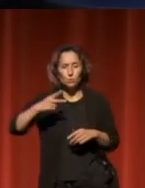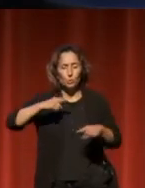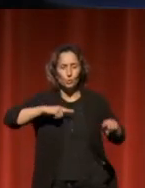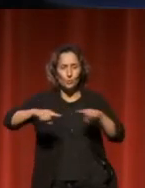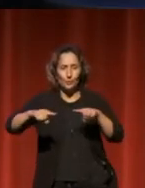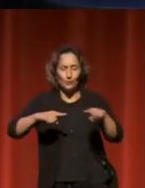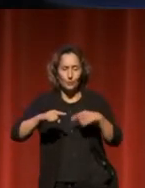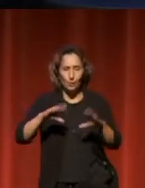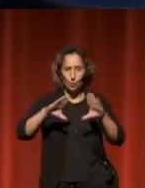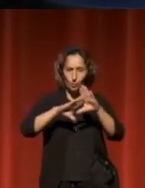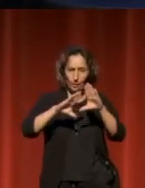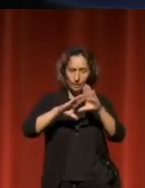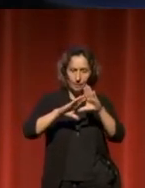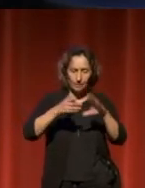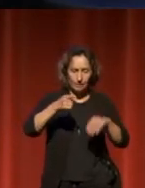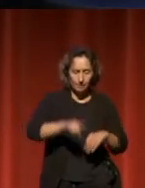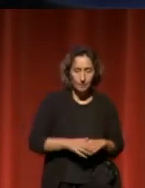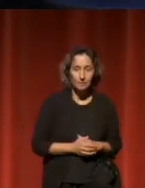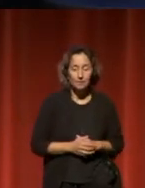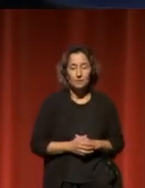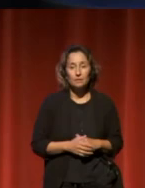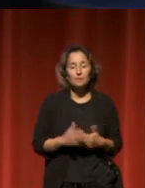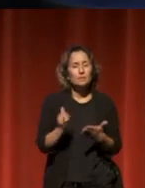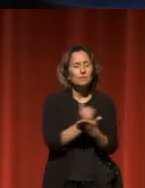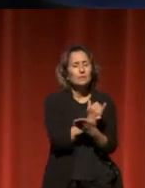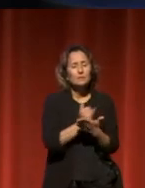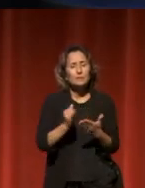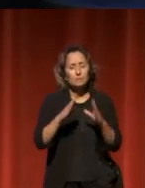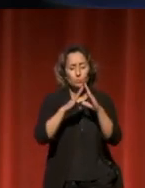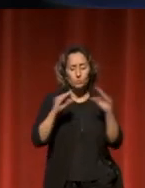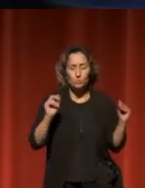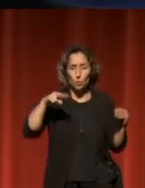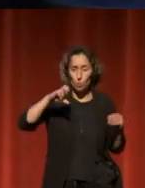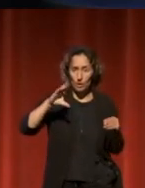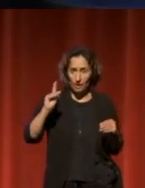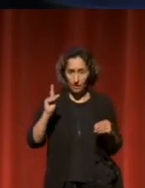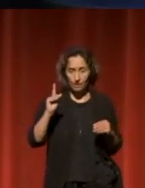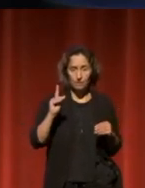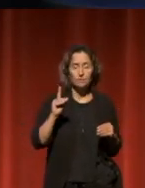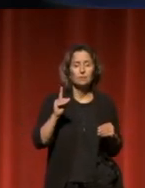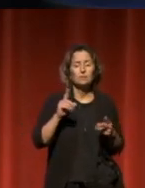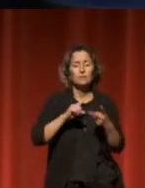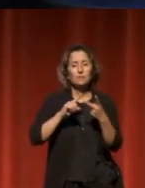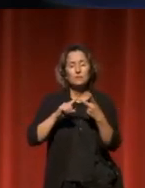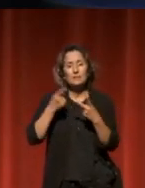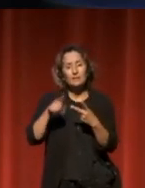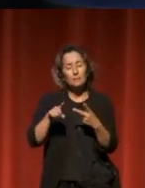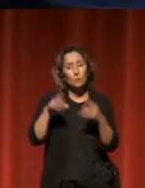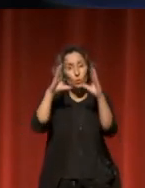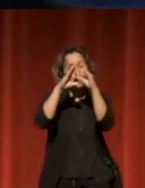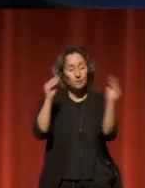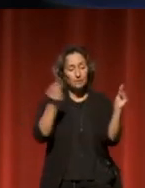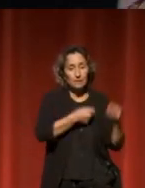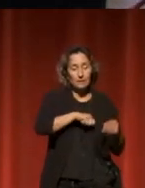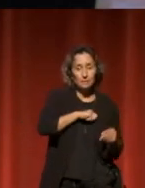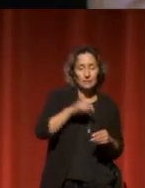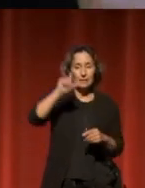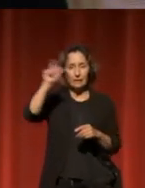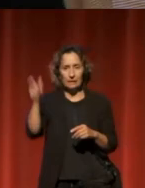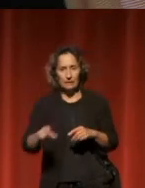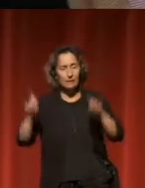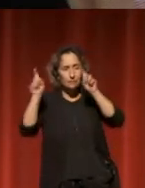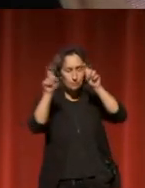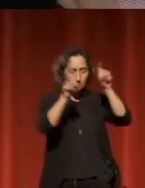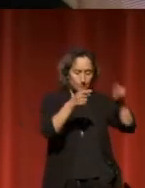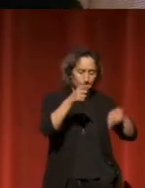de la Comunidad de Madrid. Imparte asignaturas de máster UNED y cursos en universidades españolas e italianas. Un fuerte aplauso